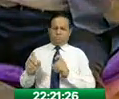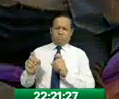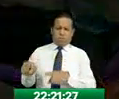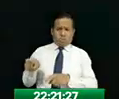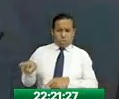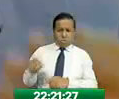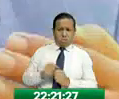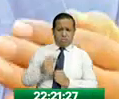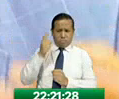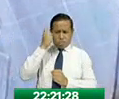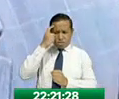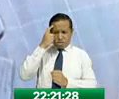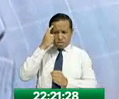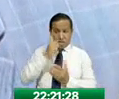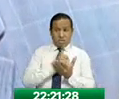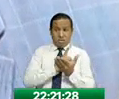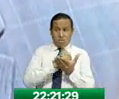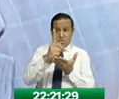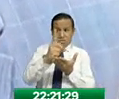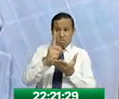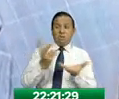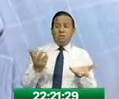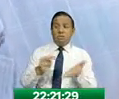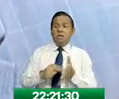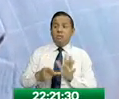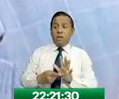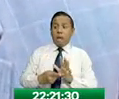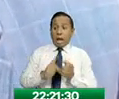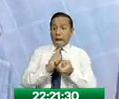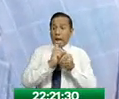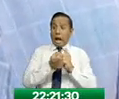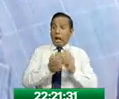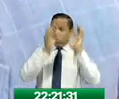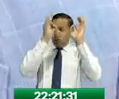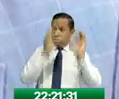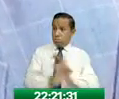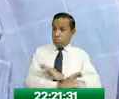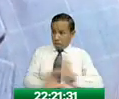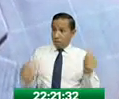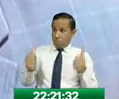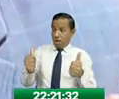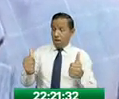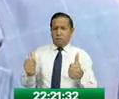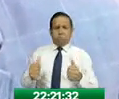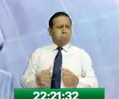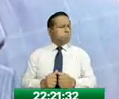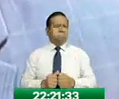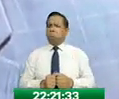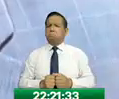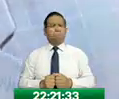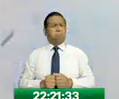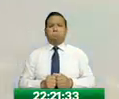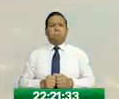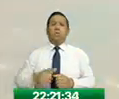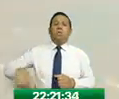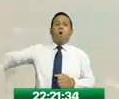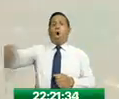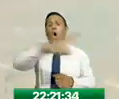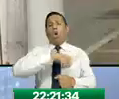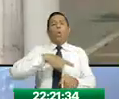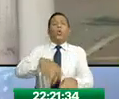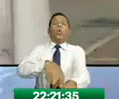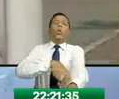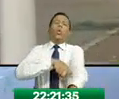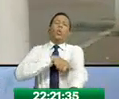más esto se va a ir a cero? No, eso es parte de la cultura y la cultura no la vamos a cambiar en una semana. Mientras tanto,